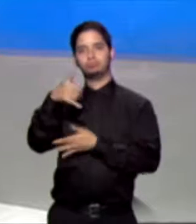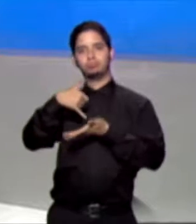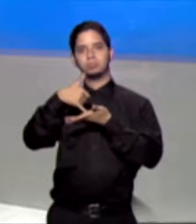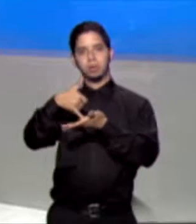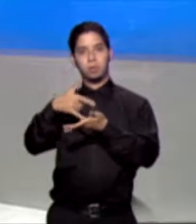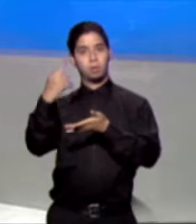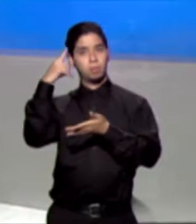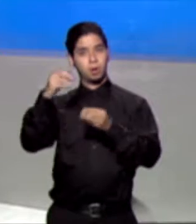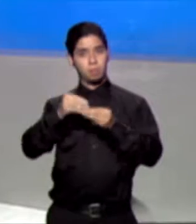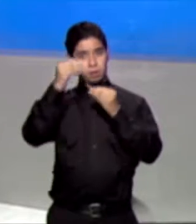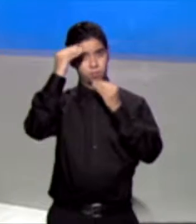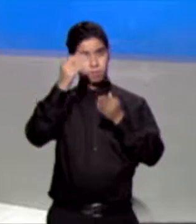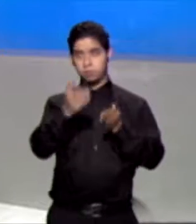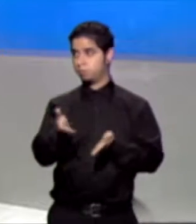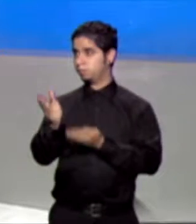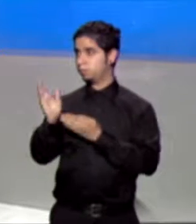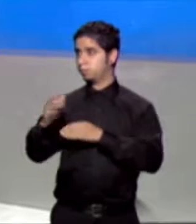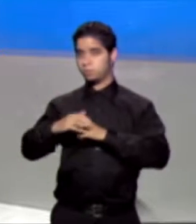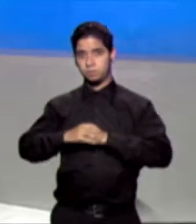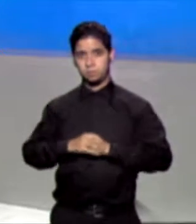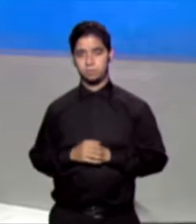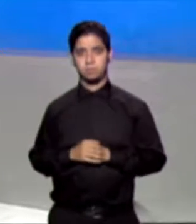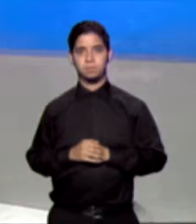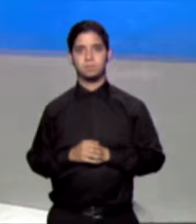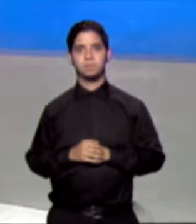el compañero Félix Alemán. Félix.